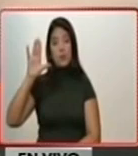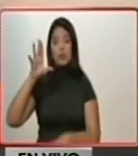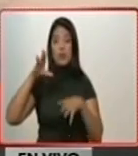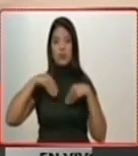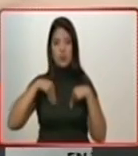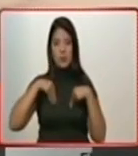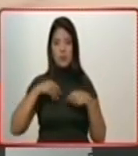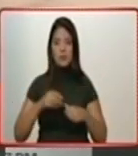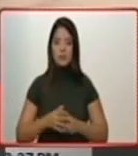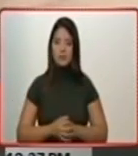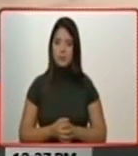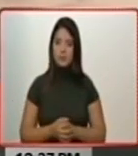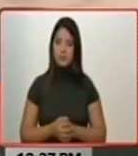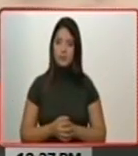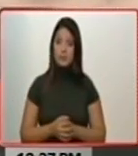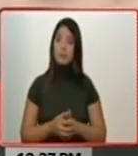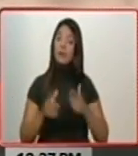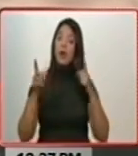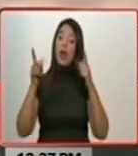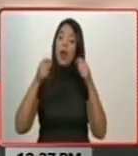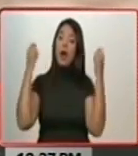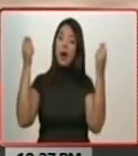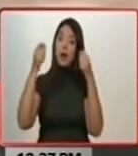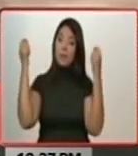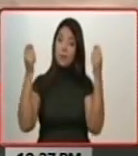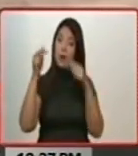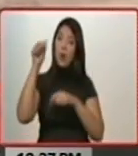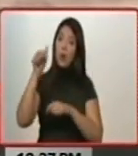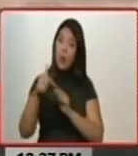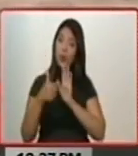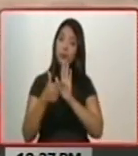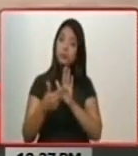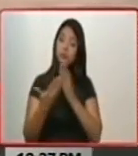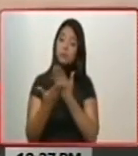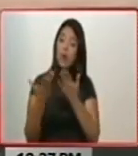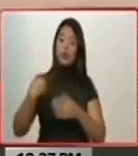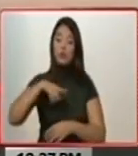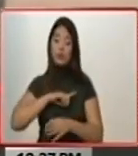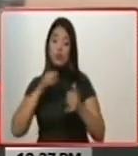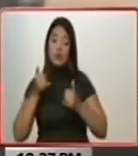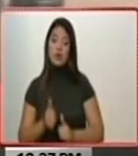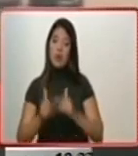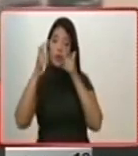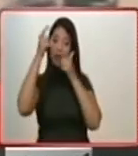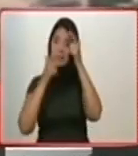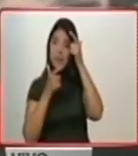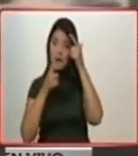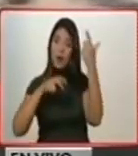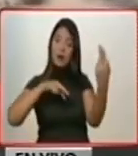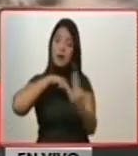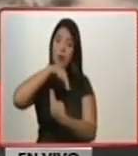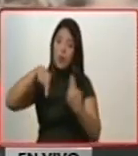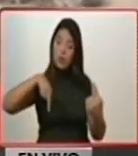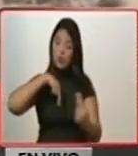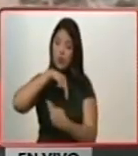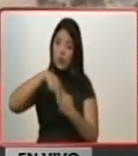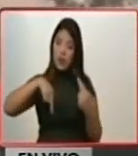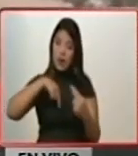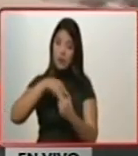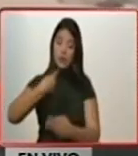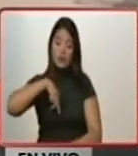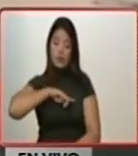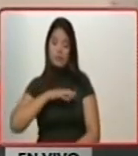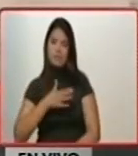asumimos durante la campaña y hoy venimos a dar la cara como hijos de Chávez, como revolucionarios que